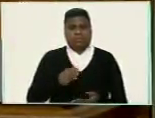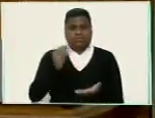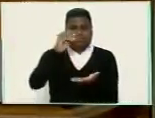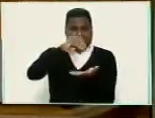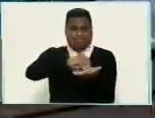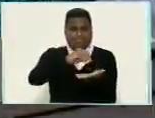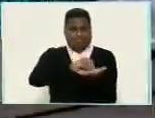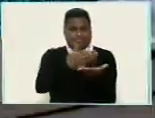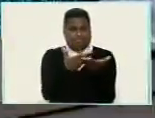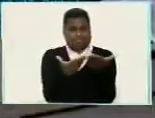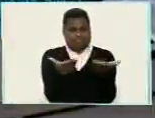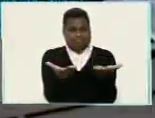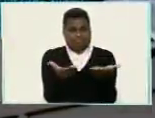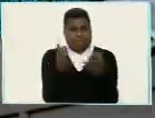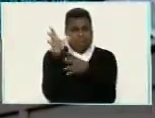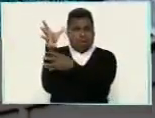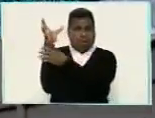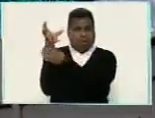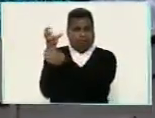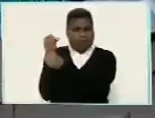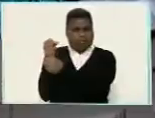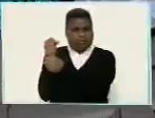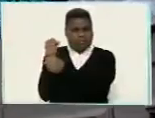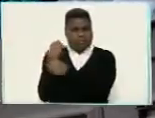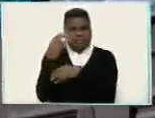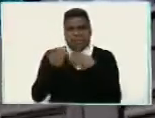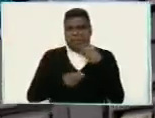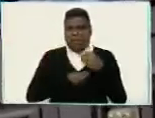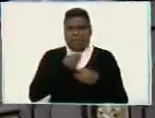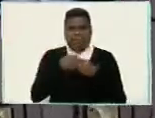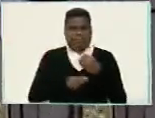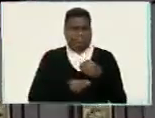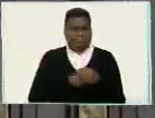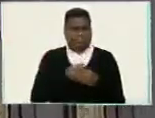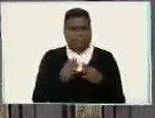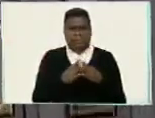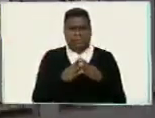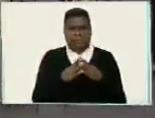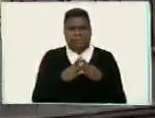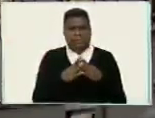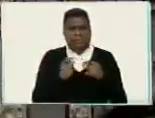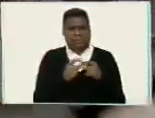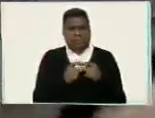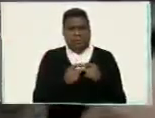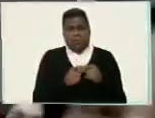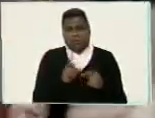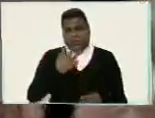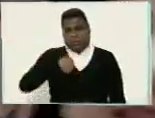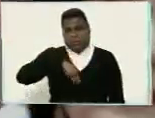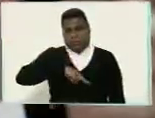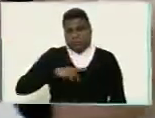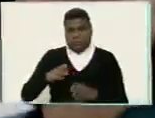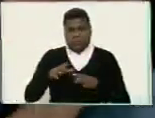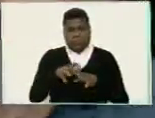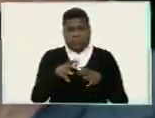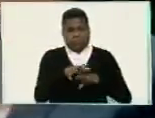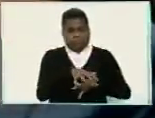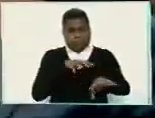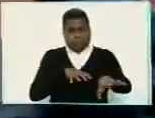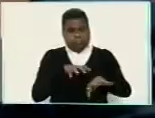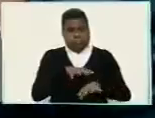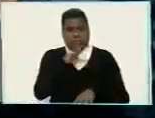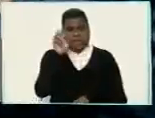la plena confianza de que va a llevar adelante con todos los que conformamos esta plenipotenciaria